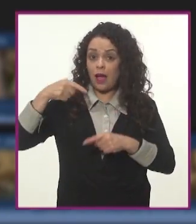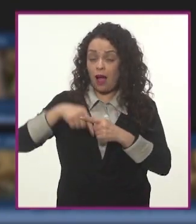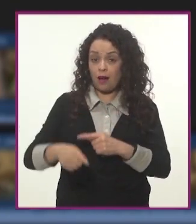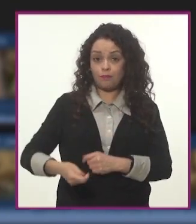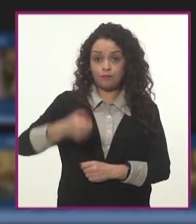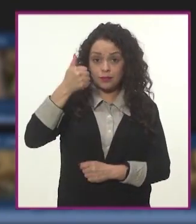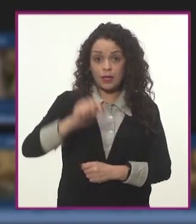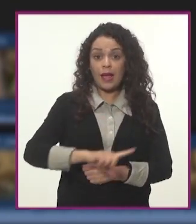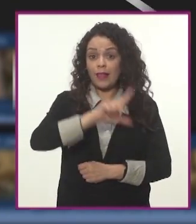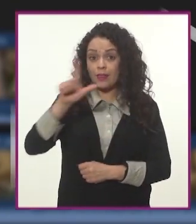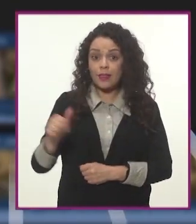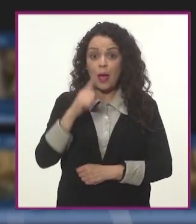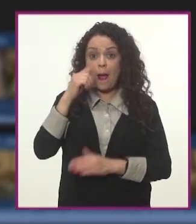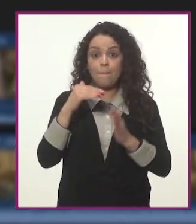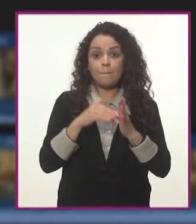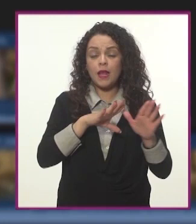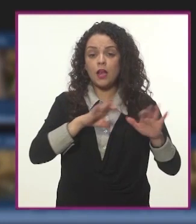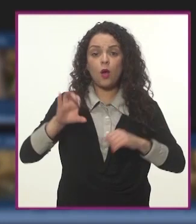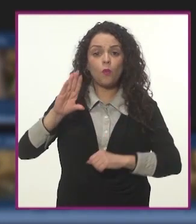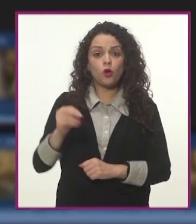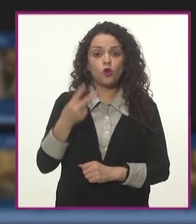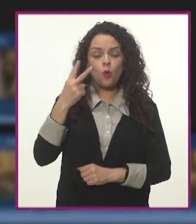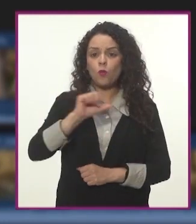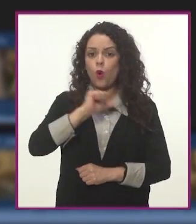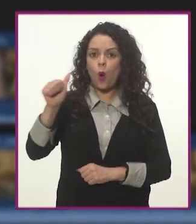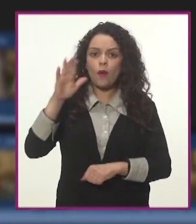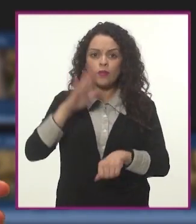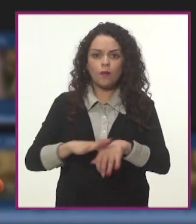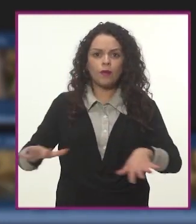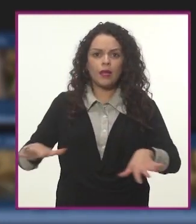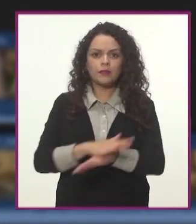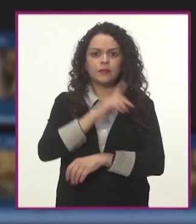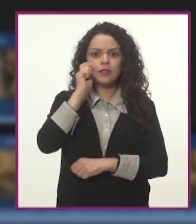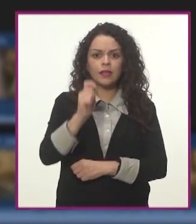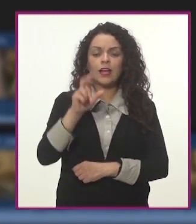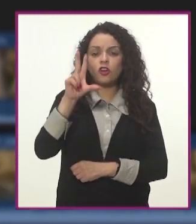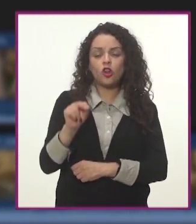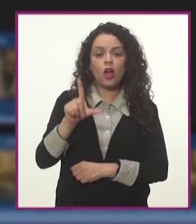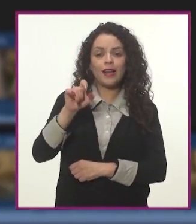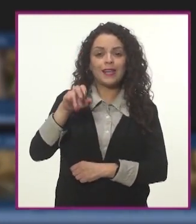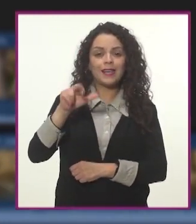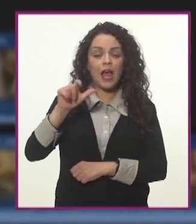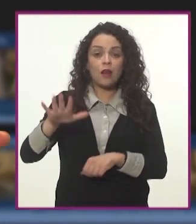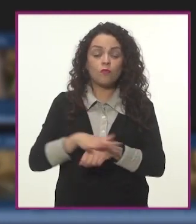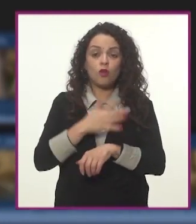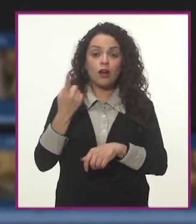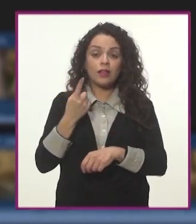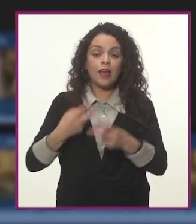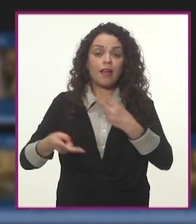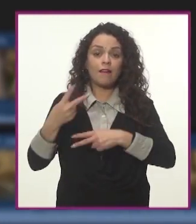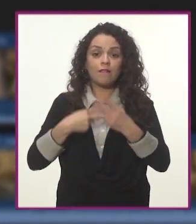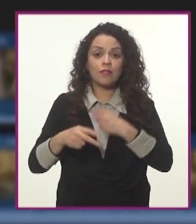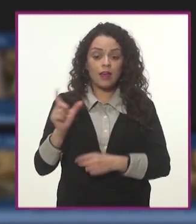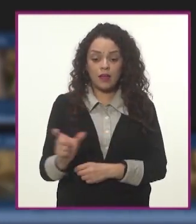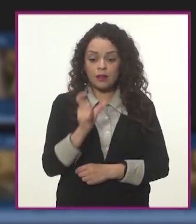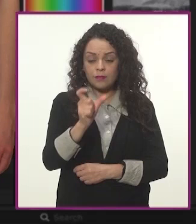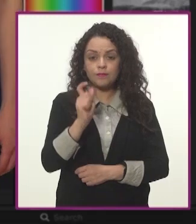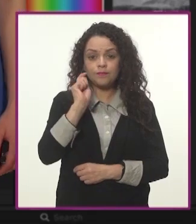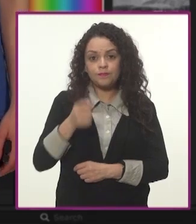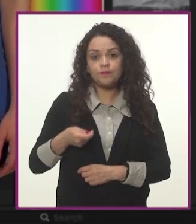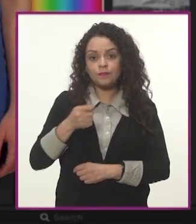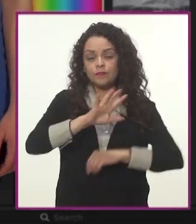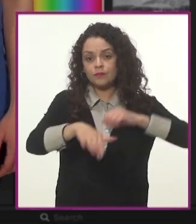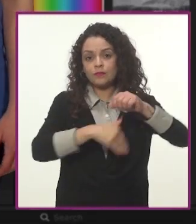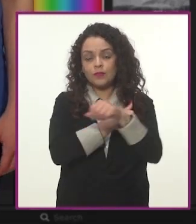en 1992, se dio otro gran salto en edición no lineal, gracias al surgimiento de las tarjetas de memoria. Y